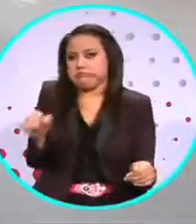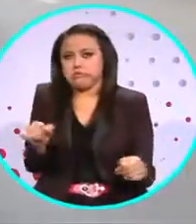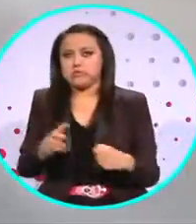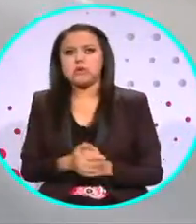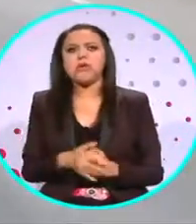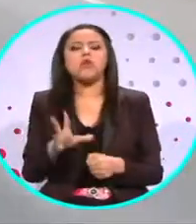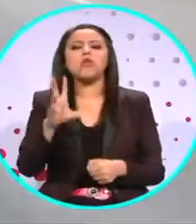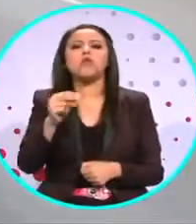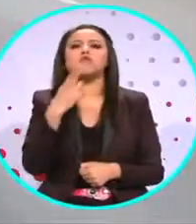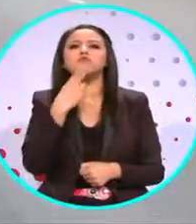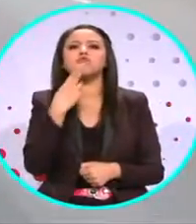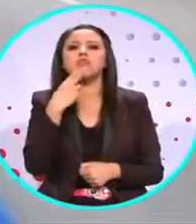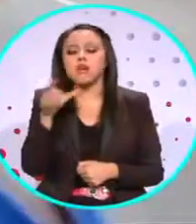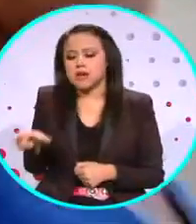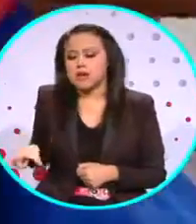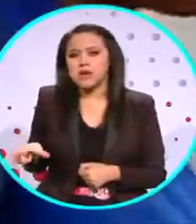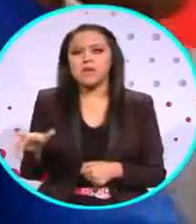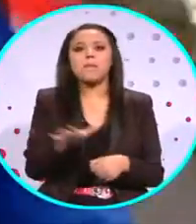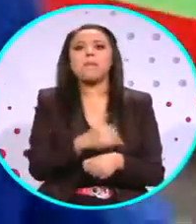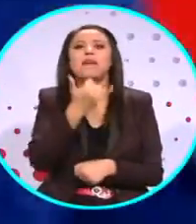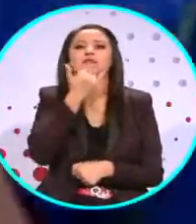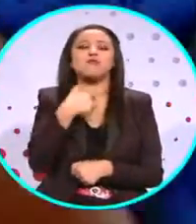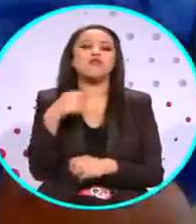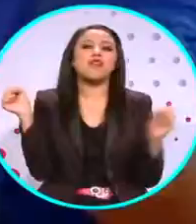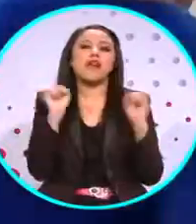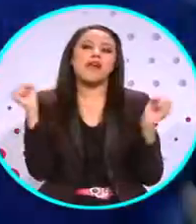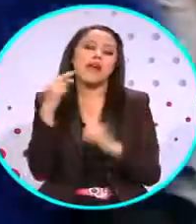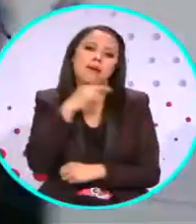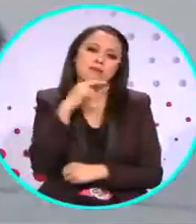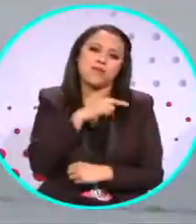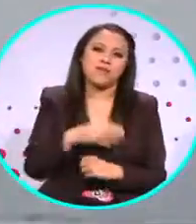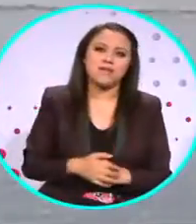qué no utilizar la zona? Ah, es que vamos rápido.